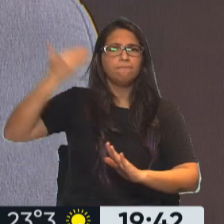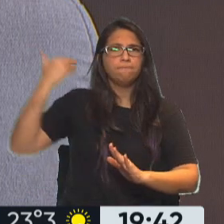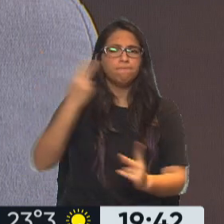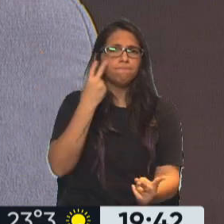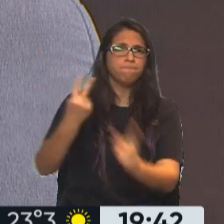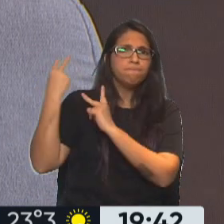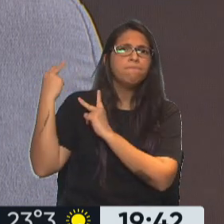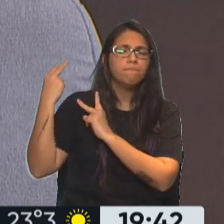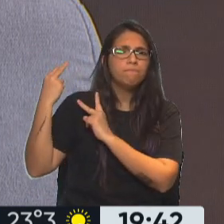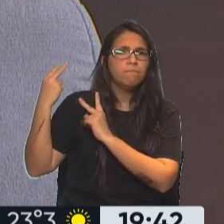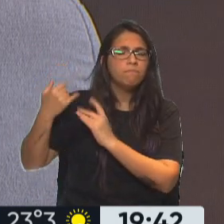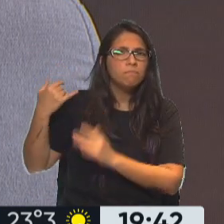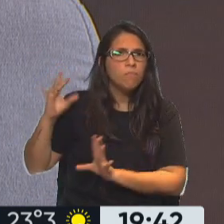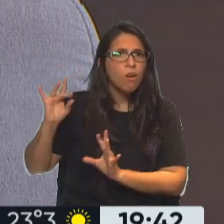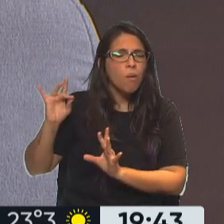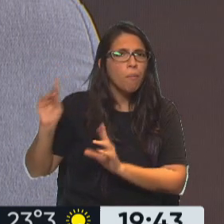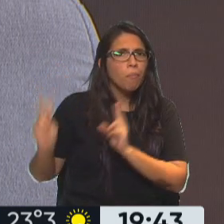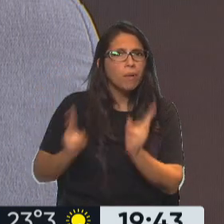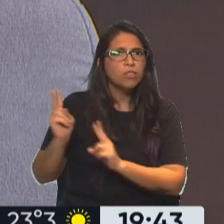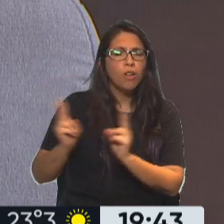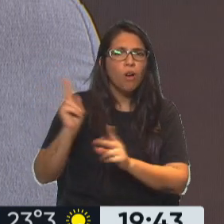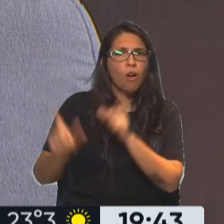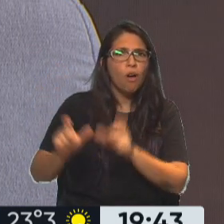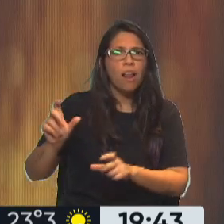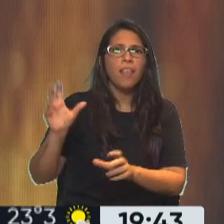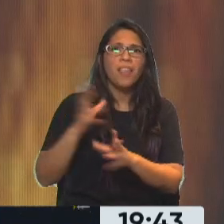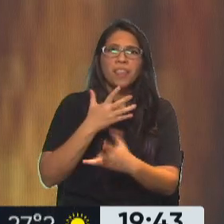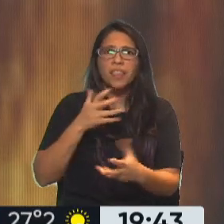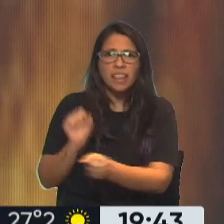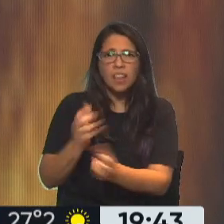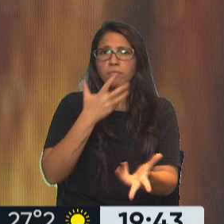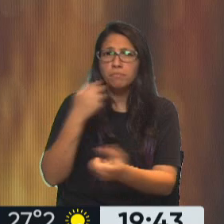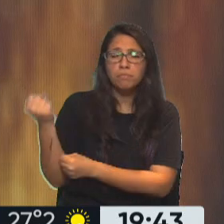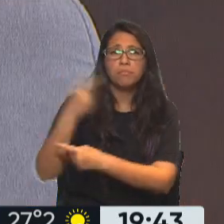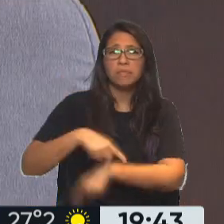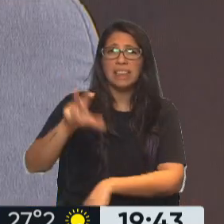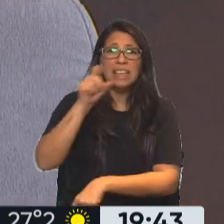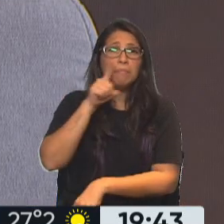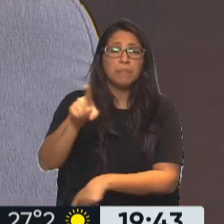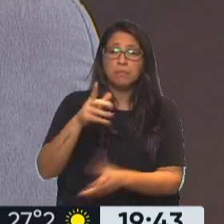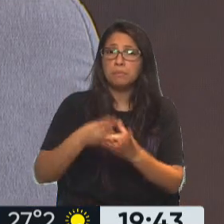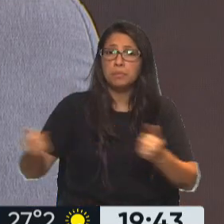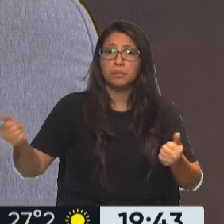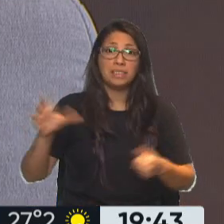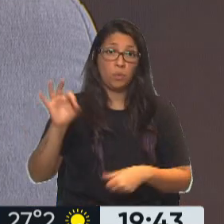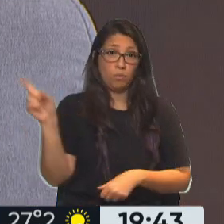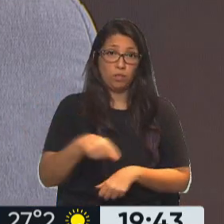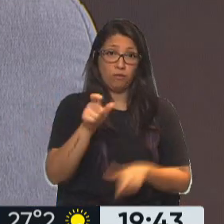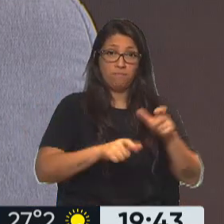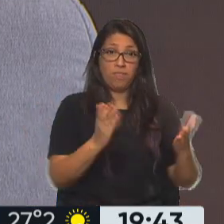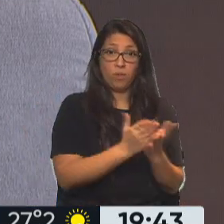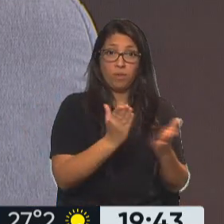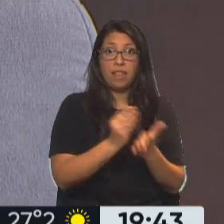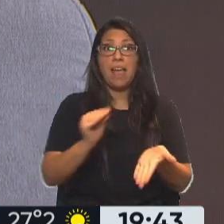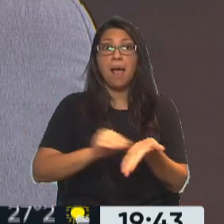viendo que le costó la vida a 30.000 detenidos y desaparecidos en la Argentina, que no por casualidad el 50% eran estudiantes,